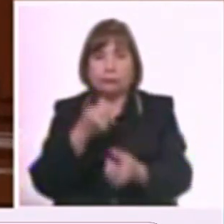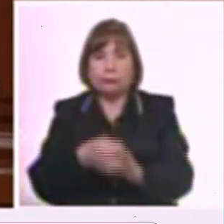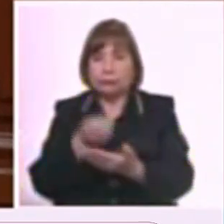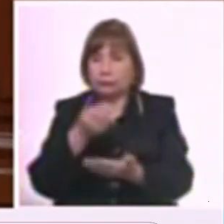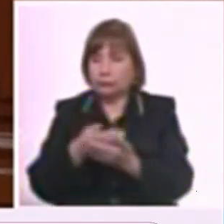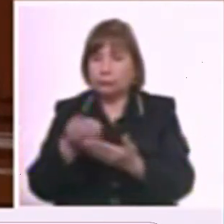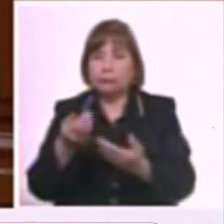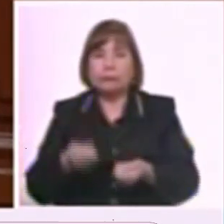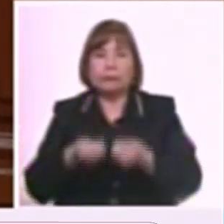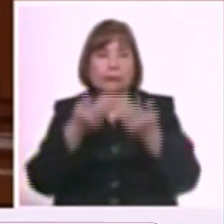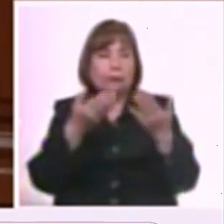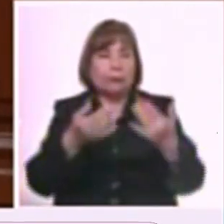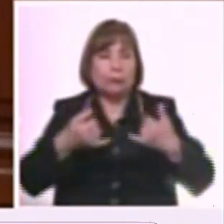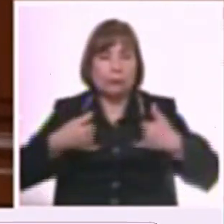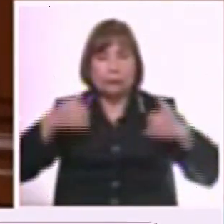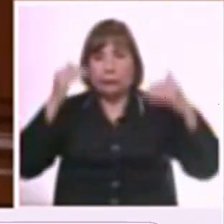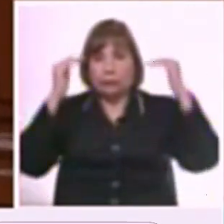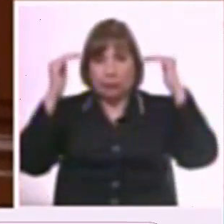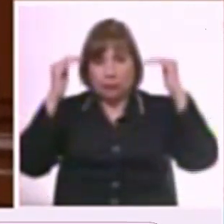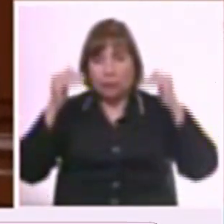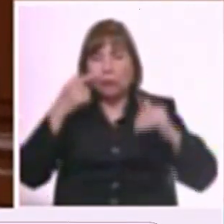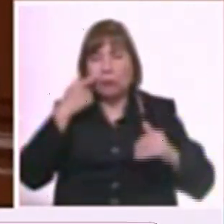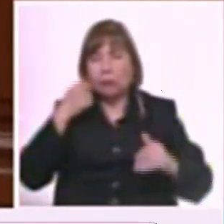Señores, va a regresar el curso de educación cívica.